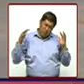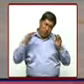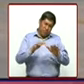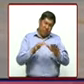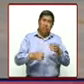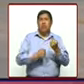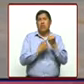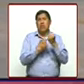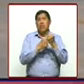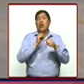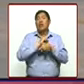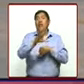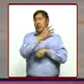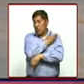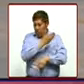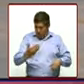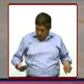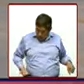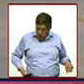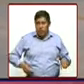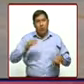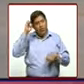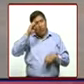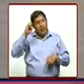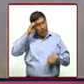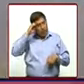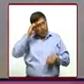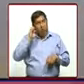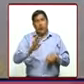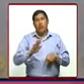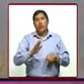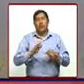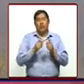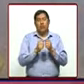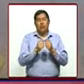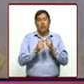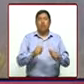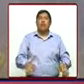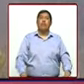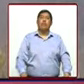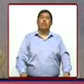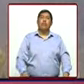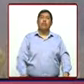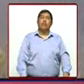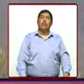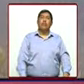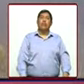forestales, anunció el presidente del Estado a través de su cuenta X.